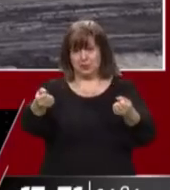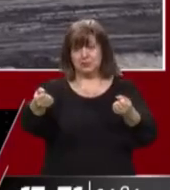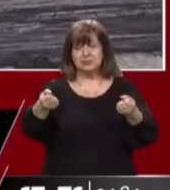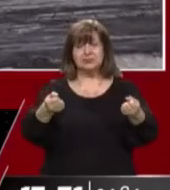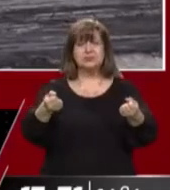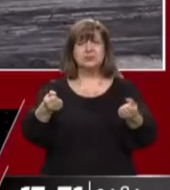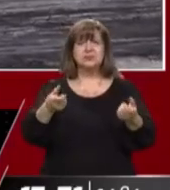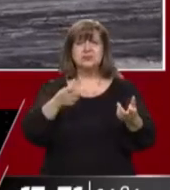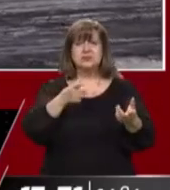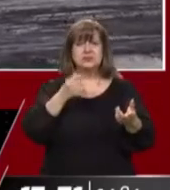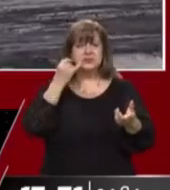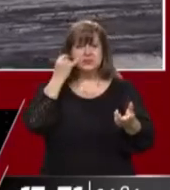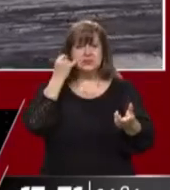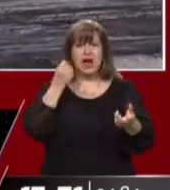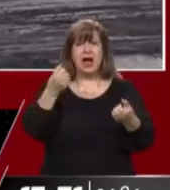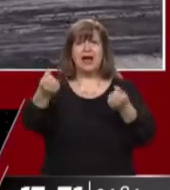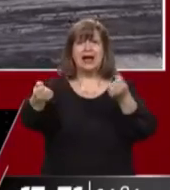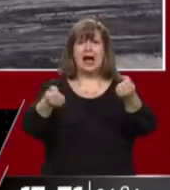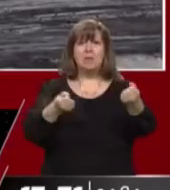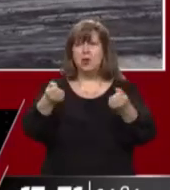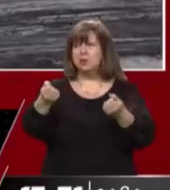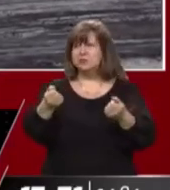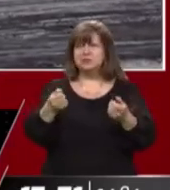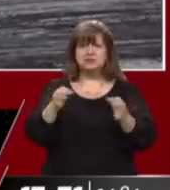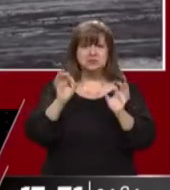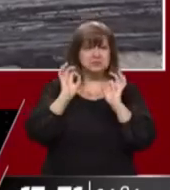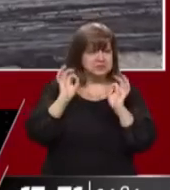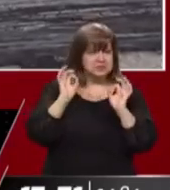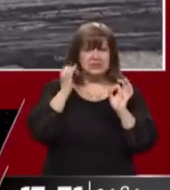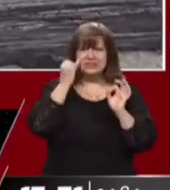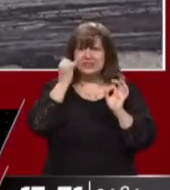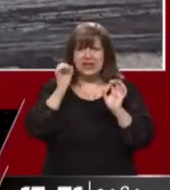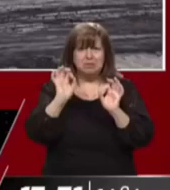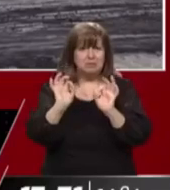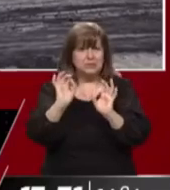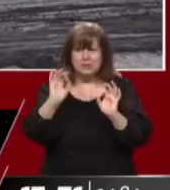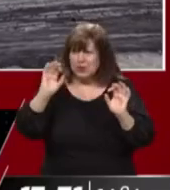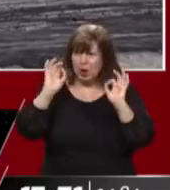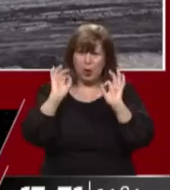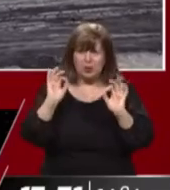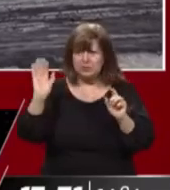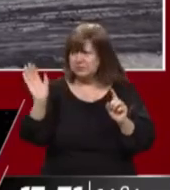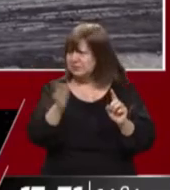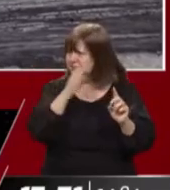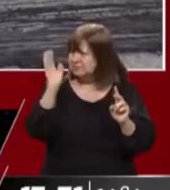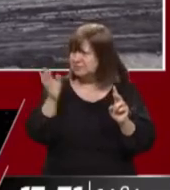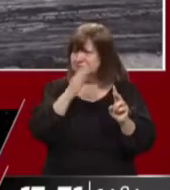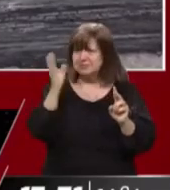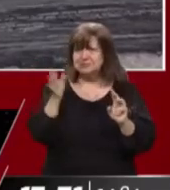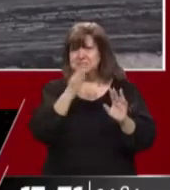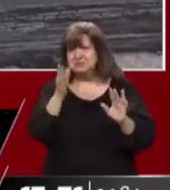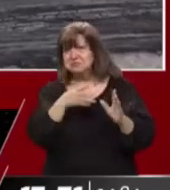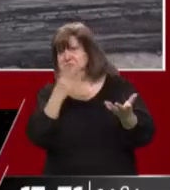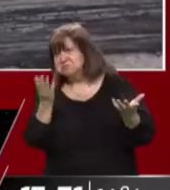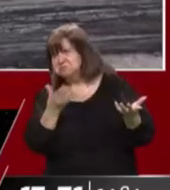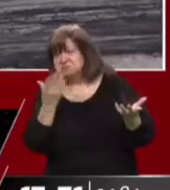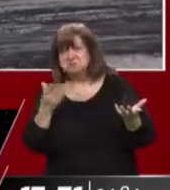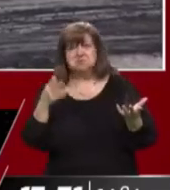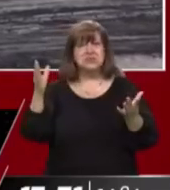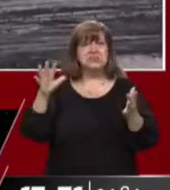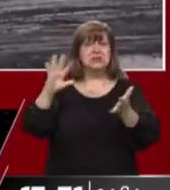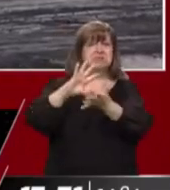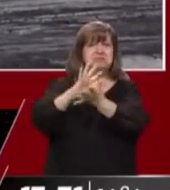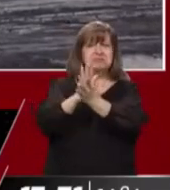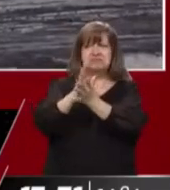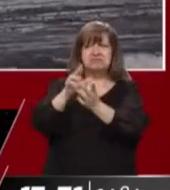ya prácticamente está liberada la ruta 7 en cuanto a estacionamientos y